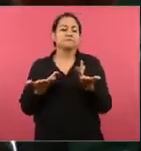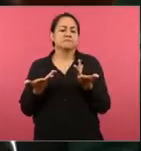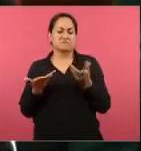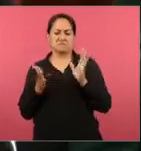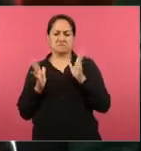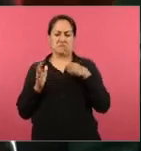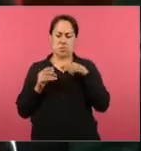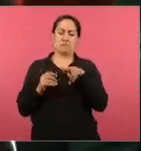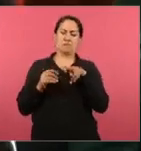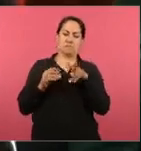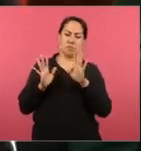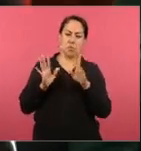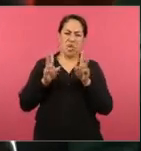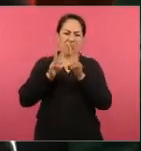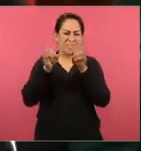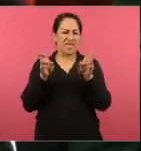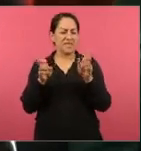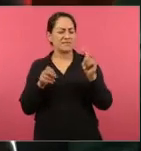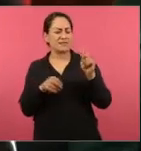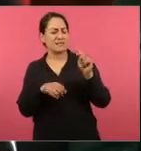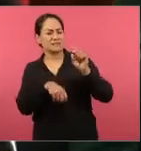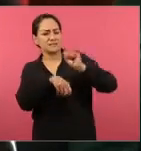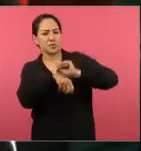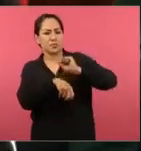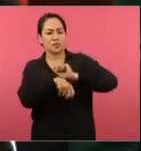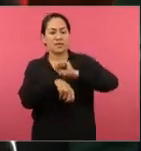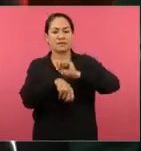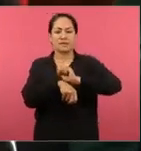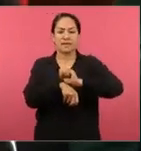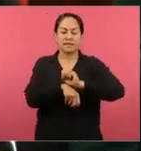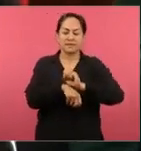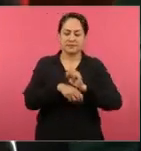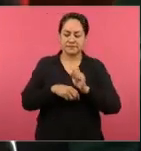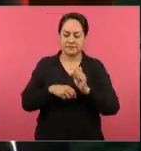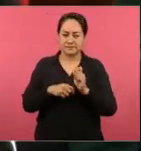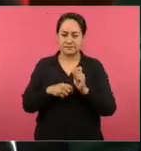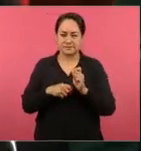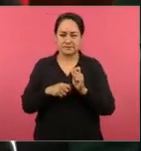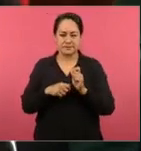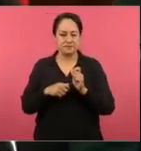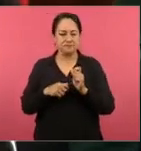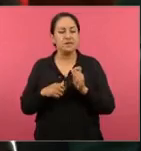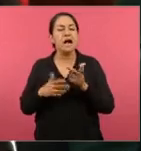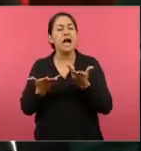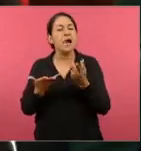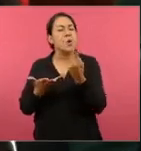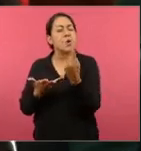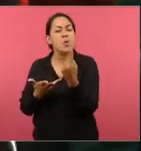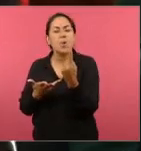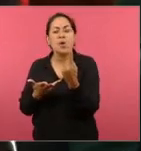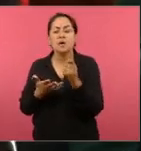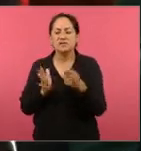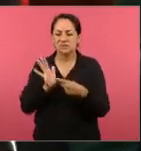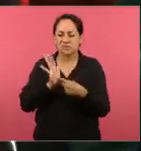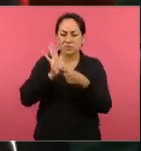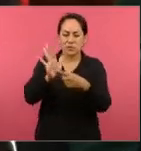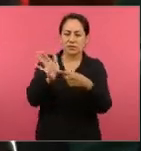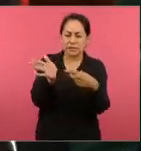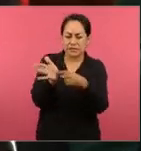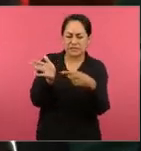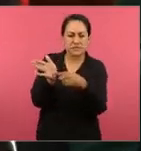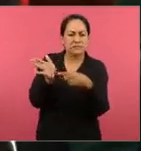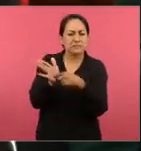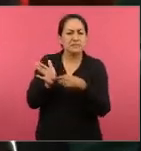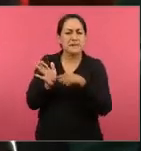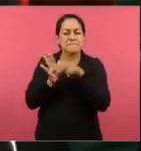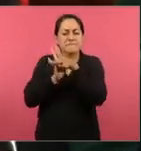el tema de las telesecundarias, uno de los elementos fundamentales son justamente los videos,